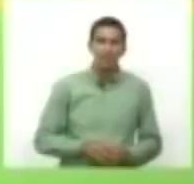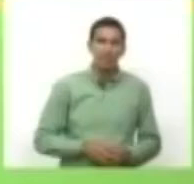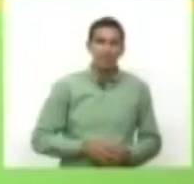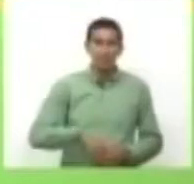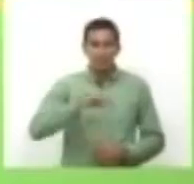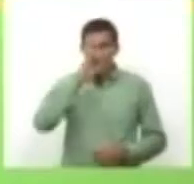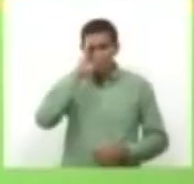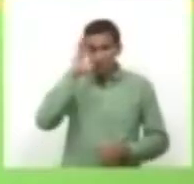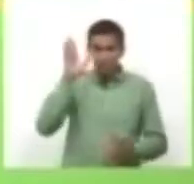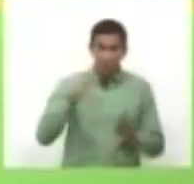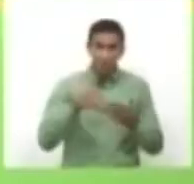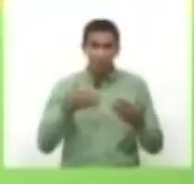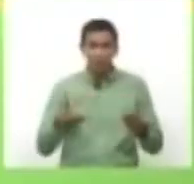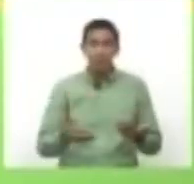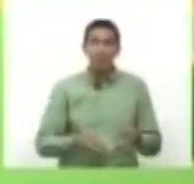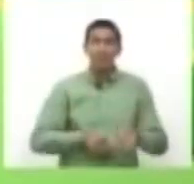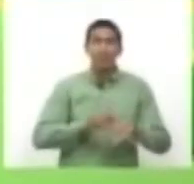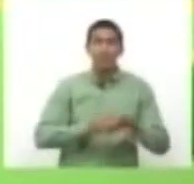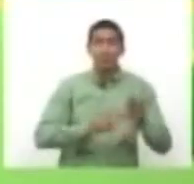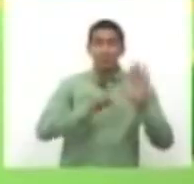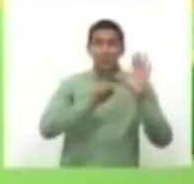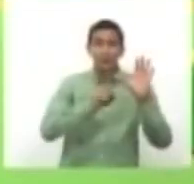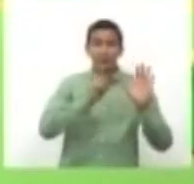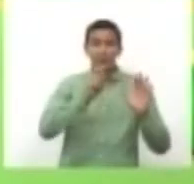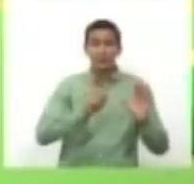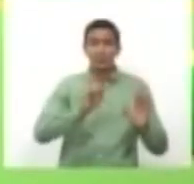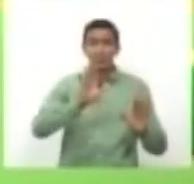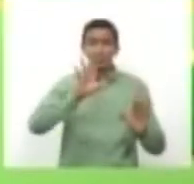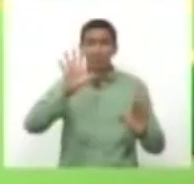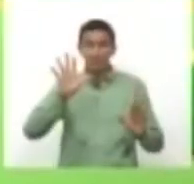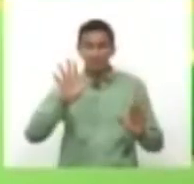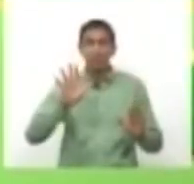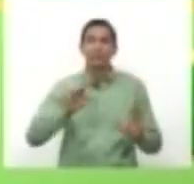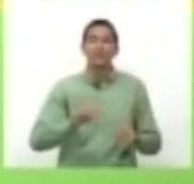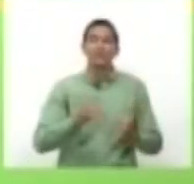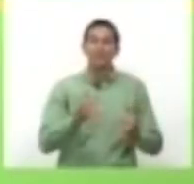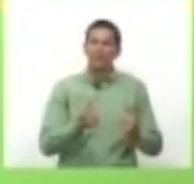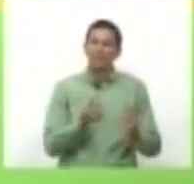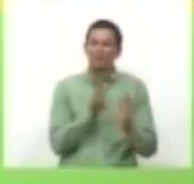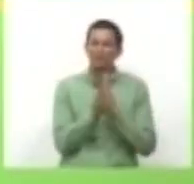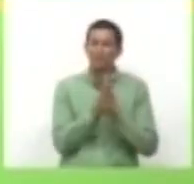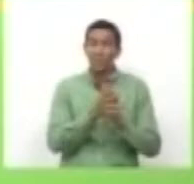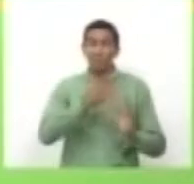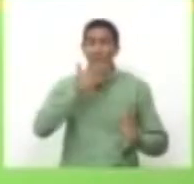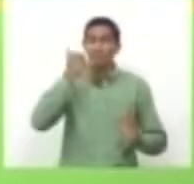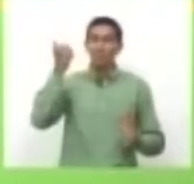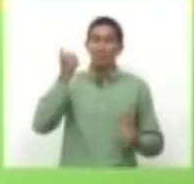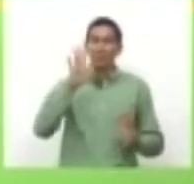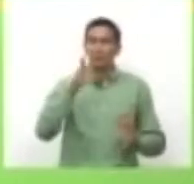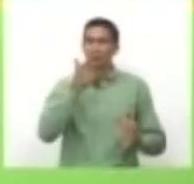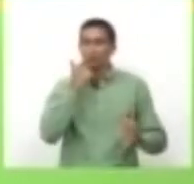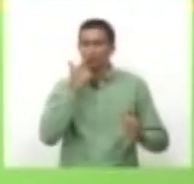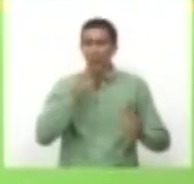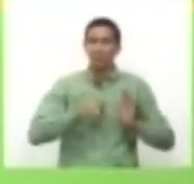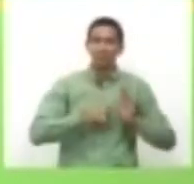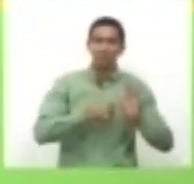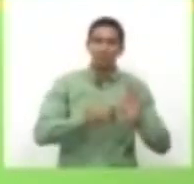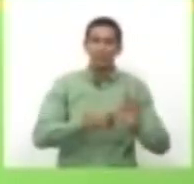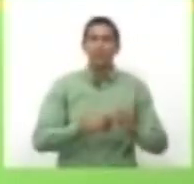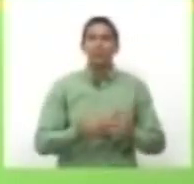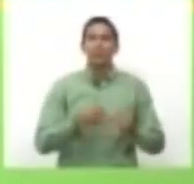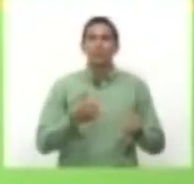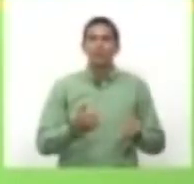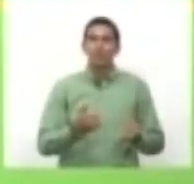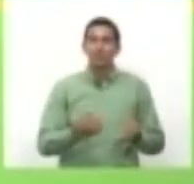Hola, ¿qué tal amigos? 6:55 de la noche. Bienvenidos como siempre a la mejor información del entretenimiento. Con gran éxito se lleva a